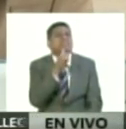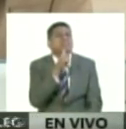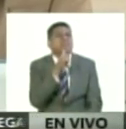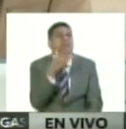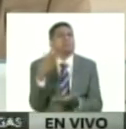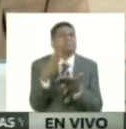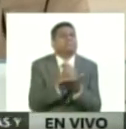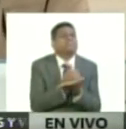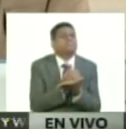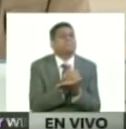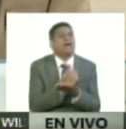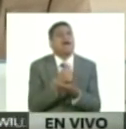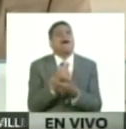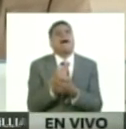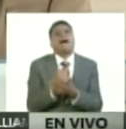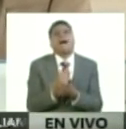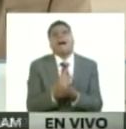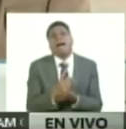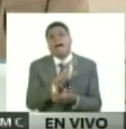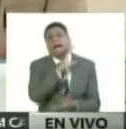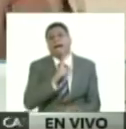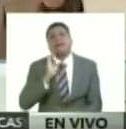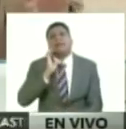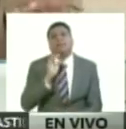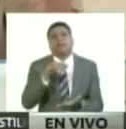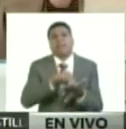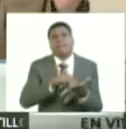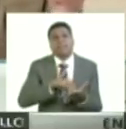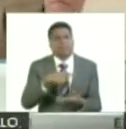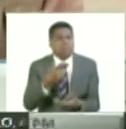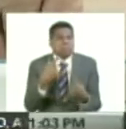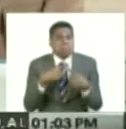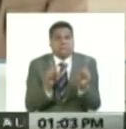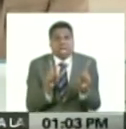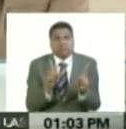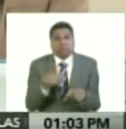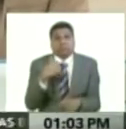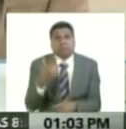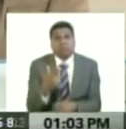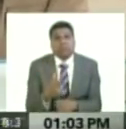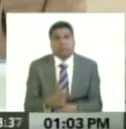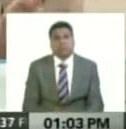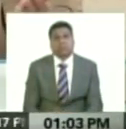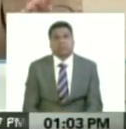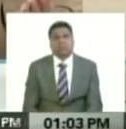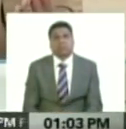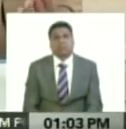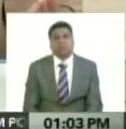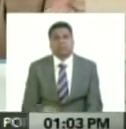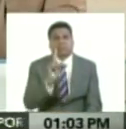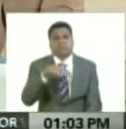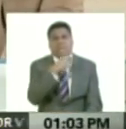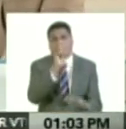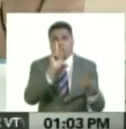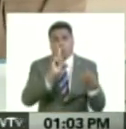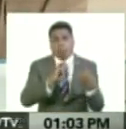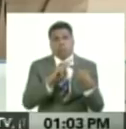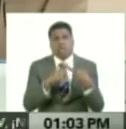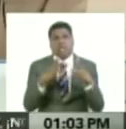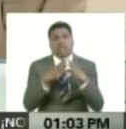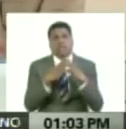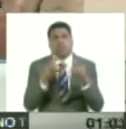a Capriles Radonsky para la gobernación del estado Miranda. Pero más allá, otra vez, Yagnis, más allá de la pugnacidad interna y más